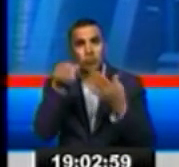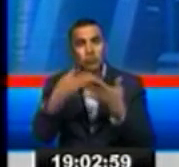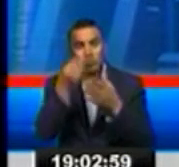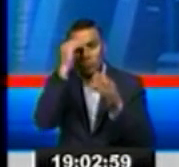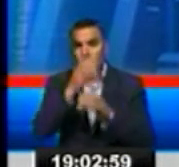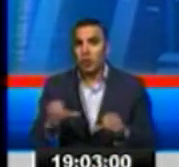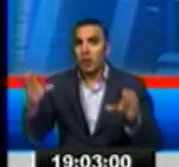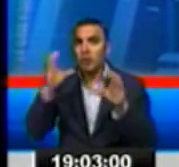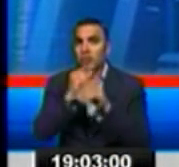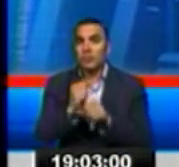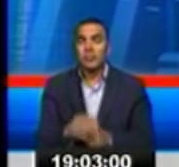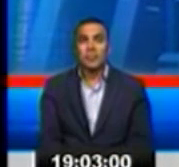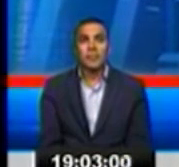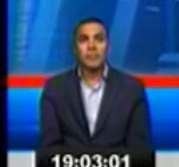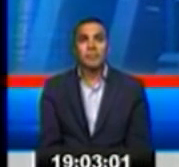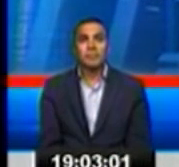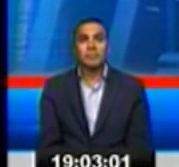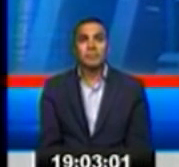noches, te escuchamos.